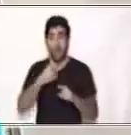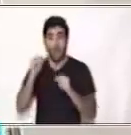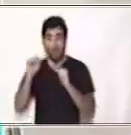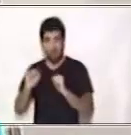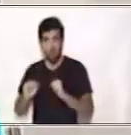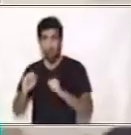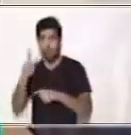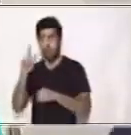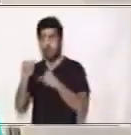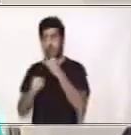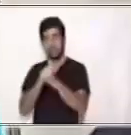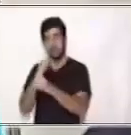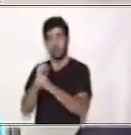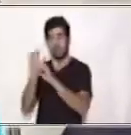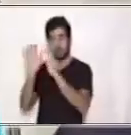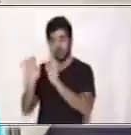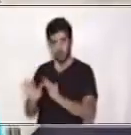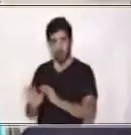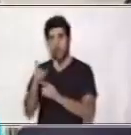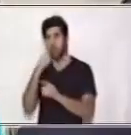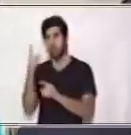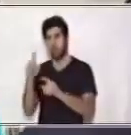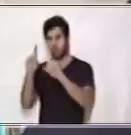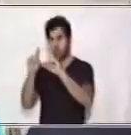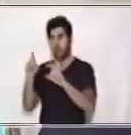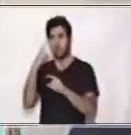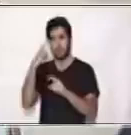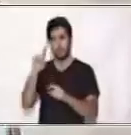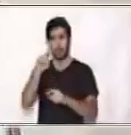otras, puedas buscar más ejercicios de aplicación.